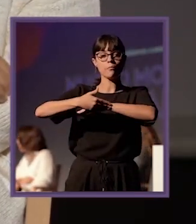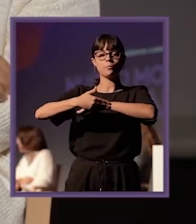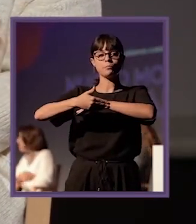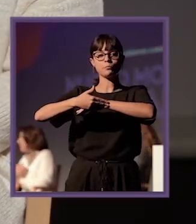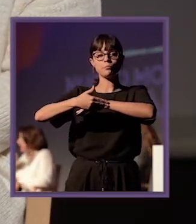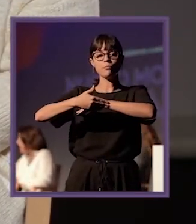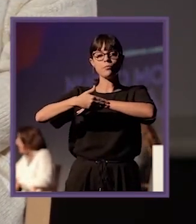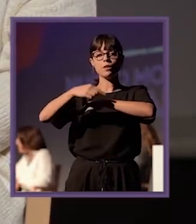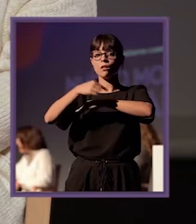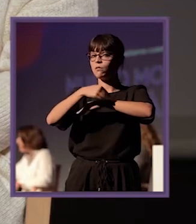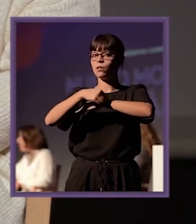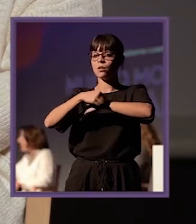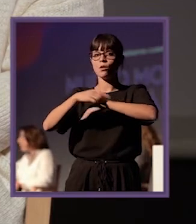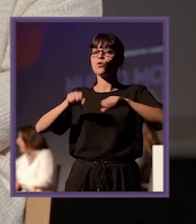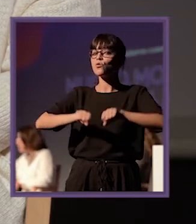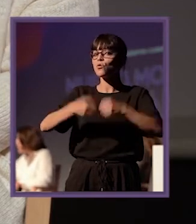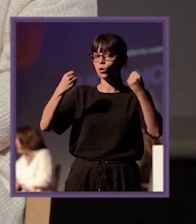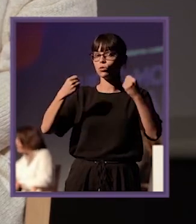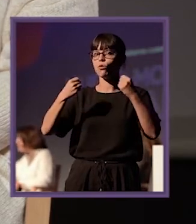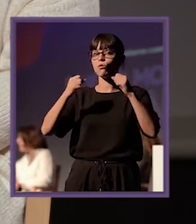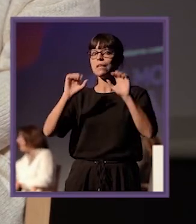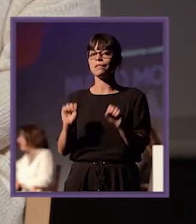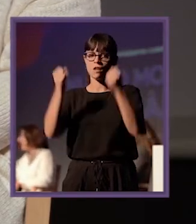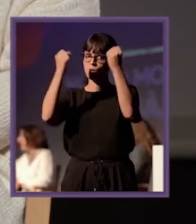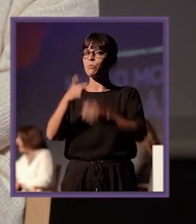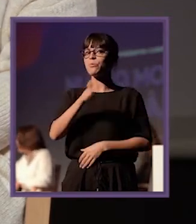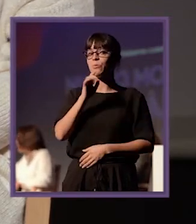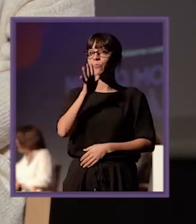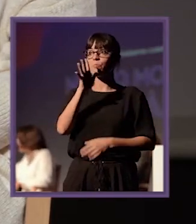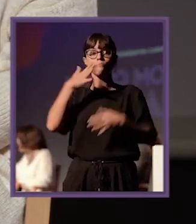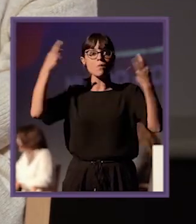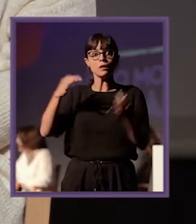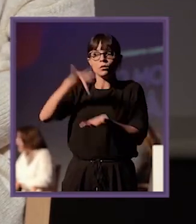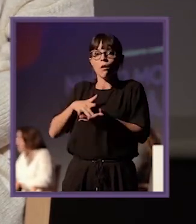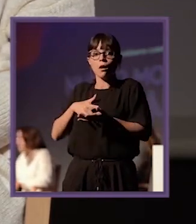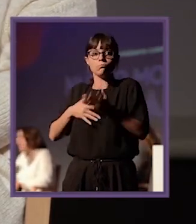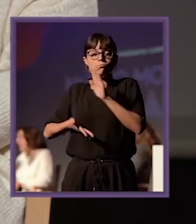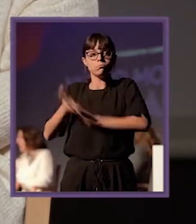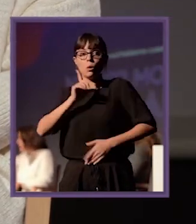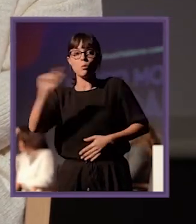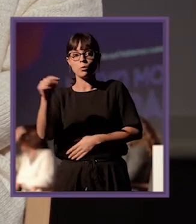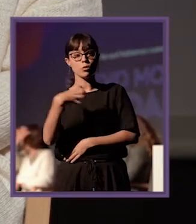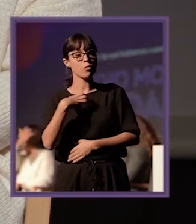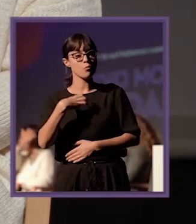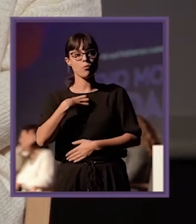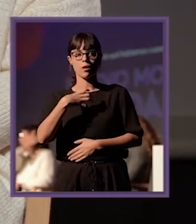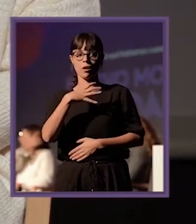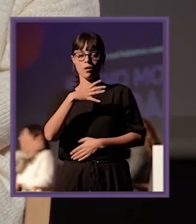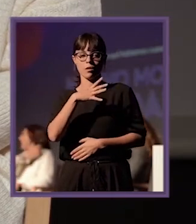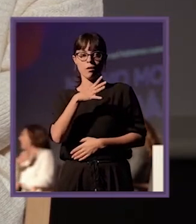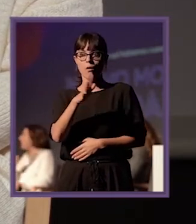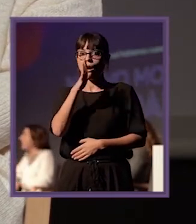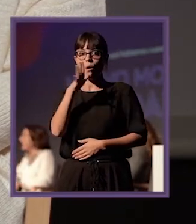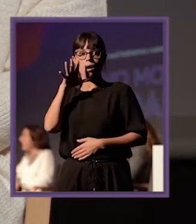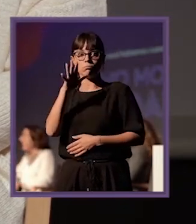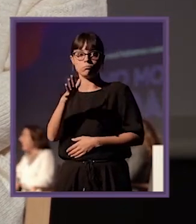fémur. Sencillamente porque no podría huir del peligro, no podría conseguir alimentos, no podría ponerse a salvo, no podría conseguir ni siquiera el agua